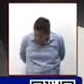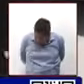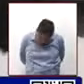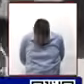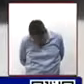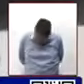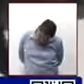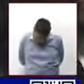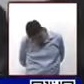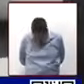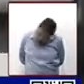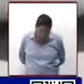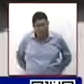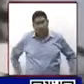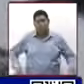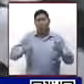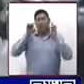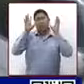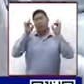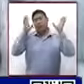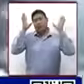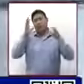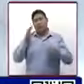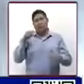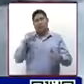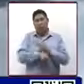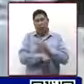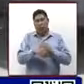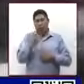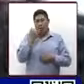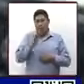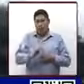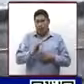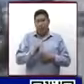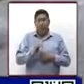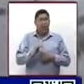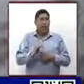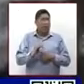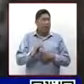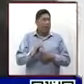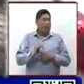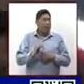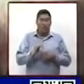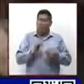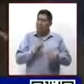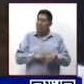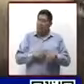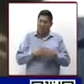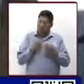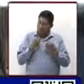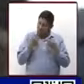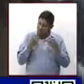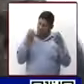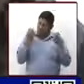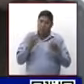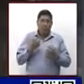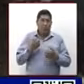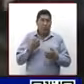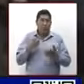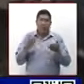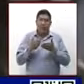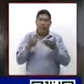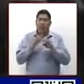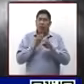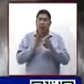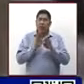sujeto, el autor del terrible crimen a esta pequeñita. Se vivieron momentos de tensión. Esto sucedía en puertas